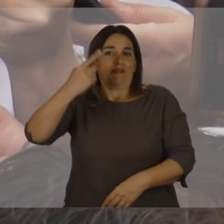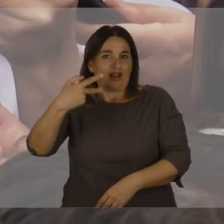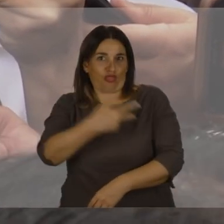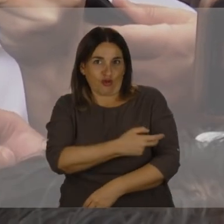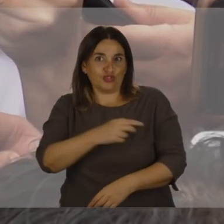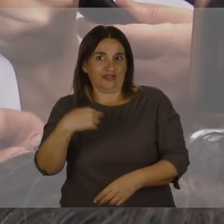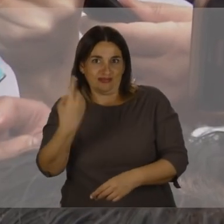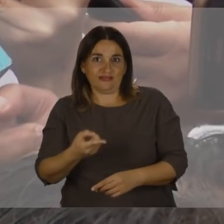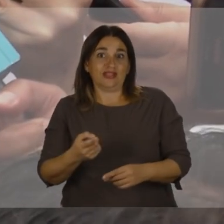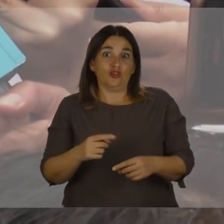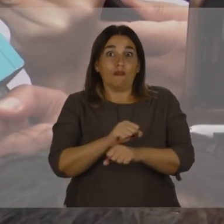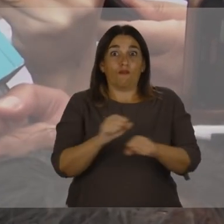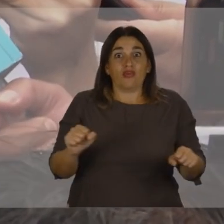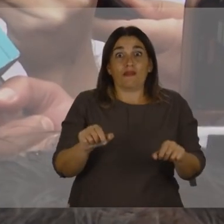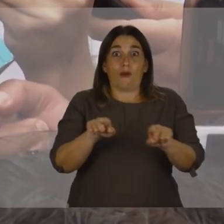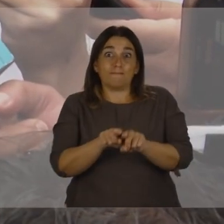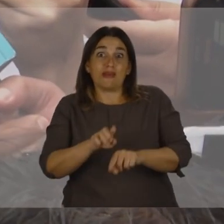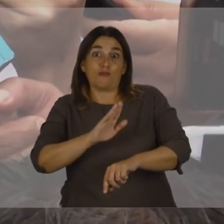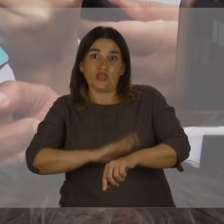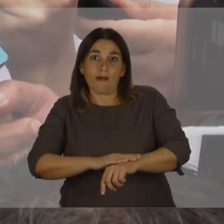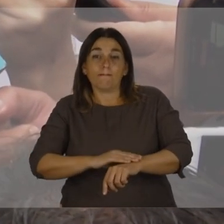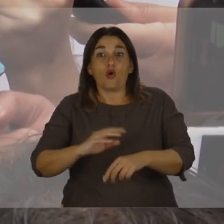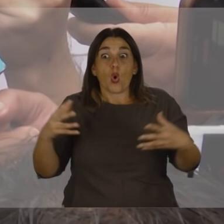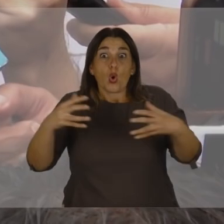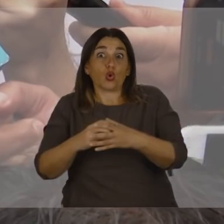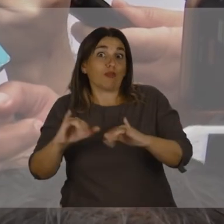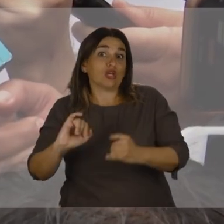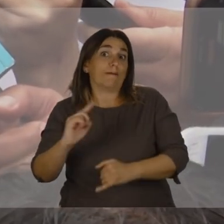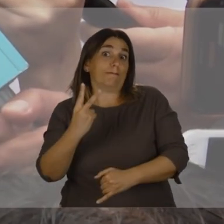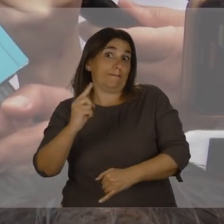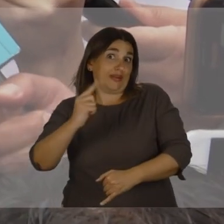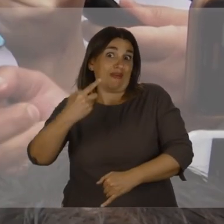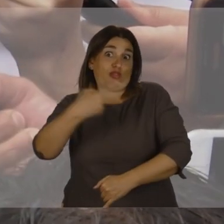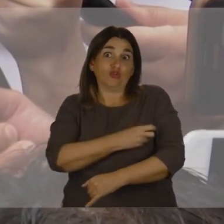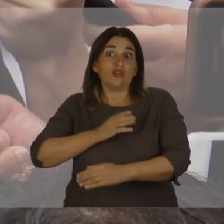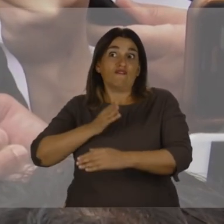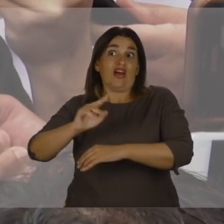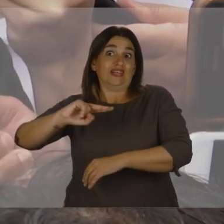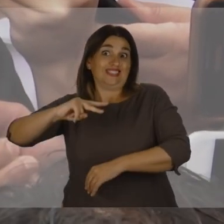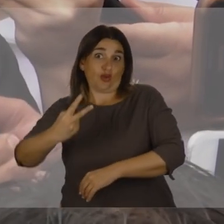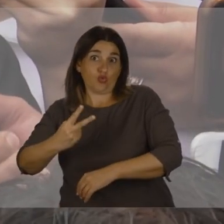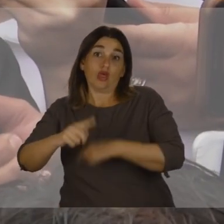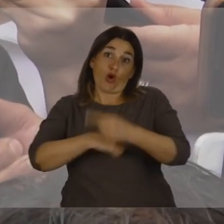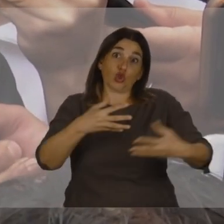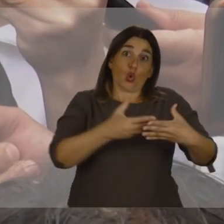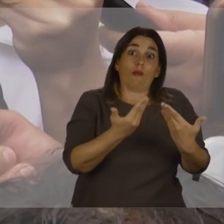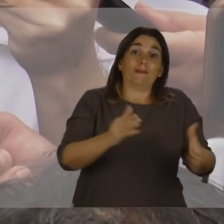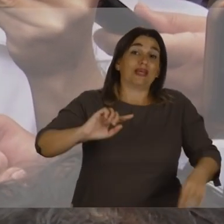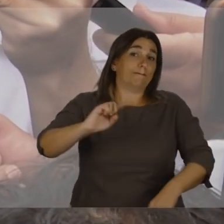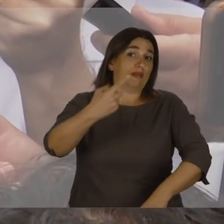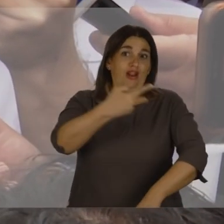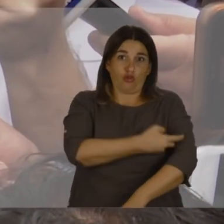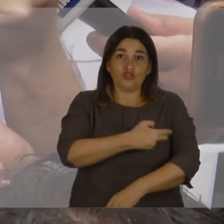dosis. Así podemos superponer la segunda dosis de algunas personas y seguimos avanzando en la